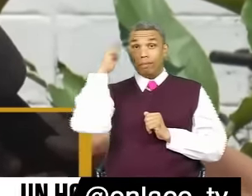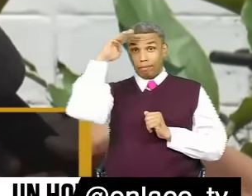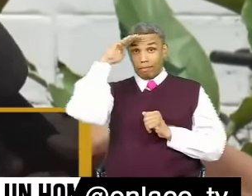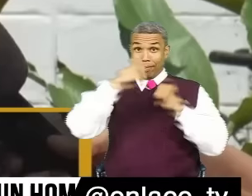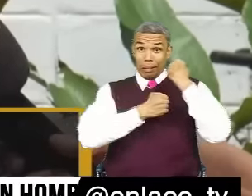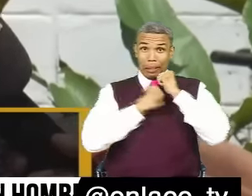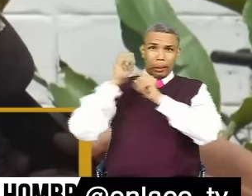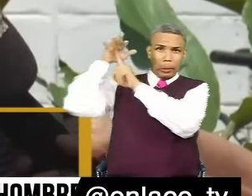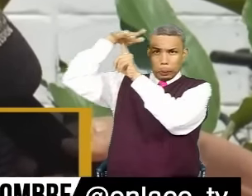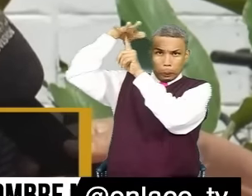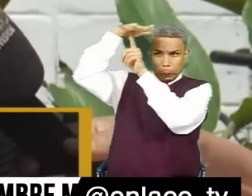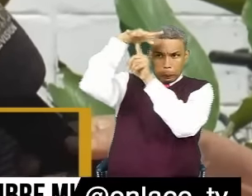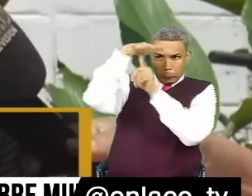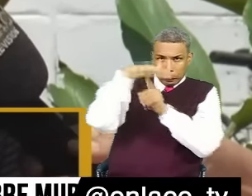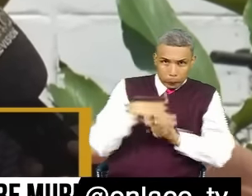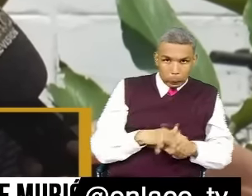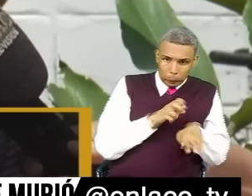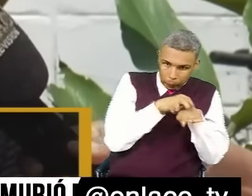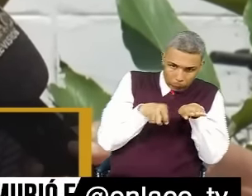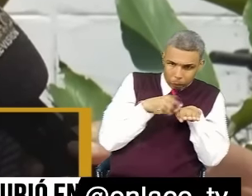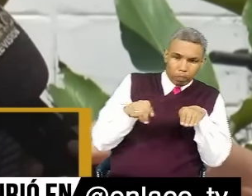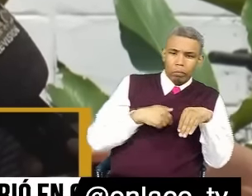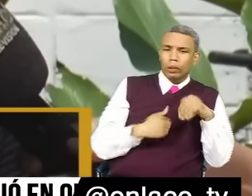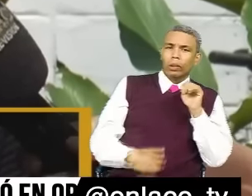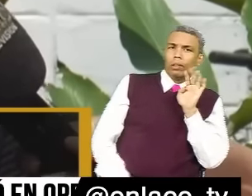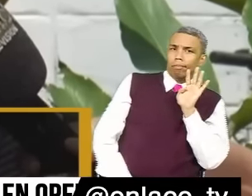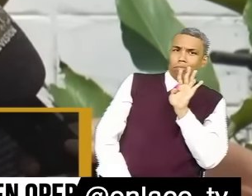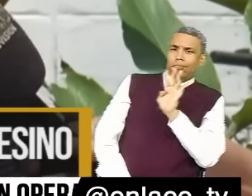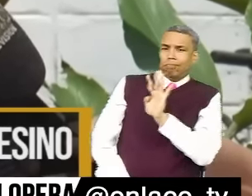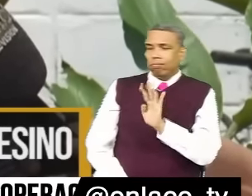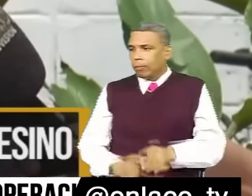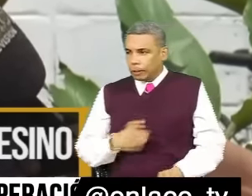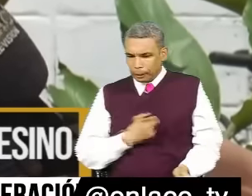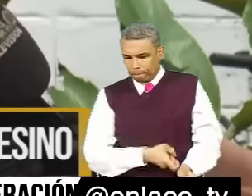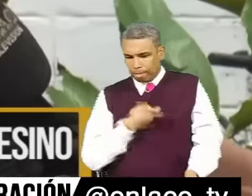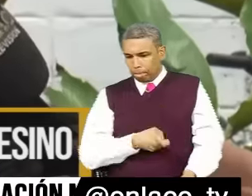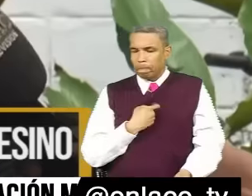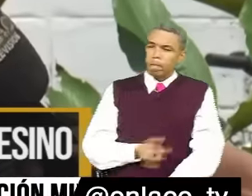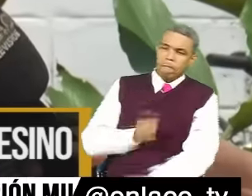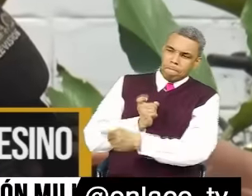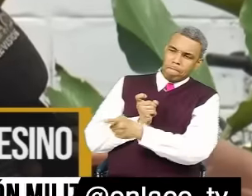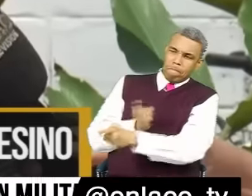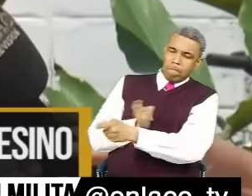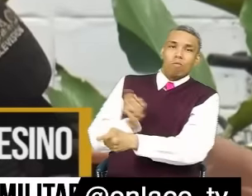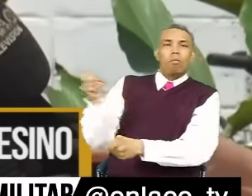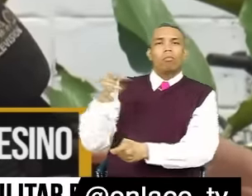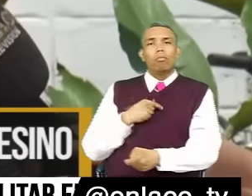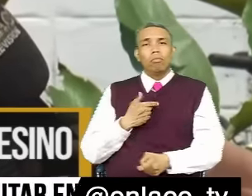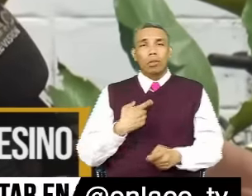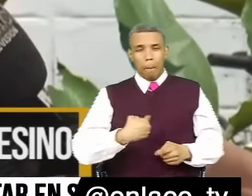en el helicóptero y sin mediar palabras propinaron impactos, ráfagas de fuego contra la humanidad del señor Álvaro.